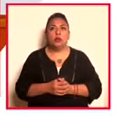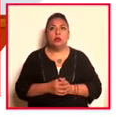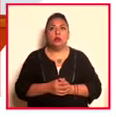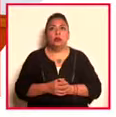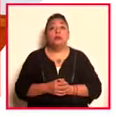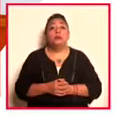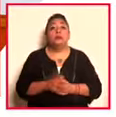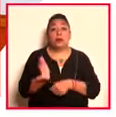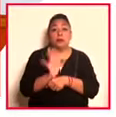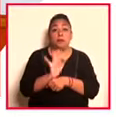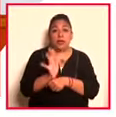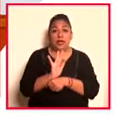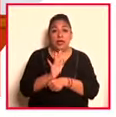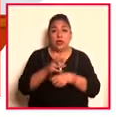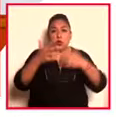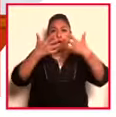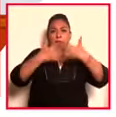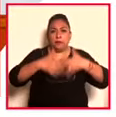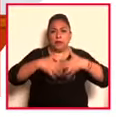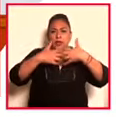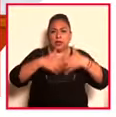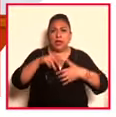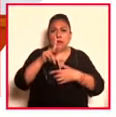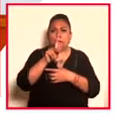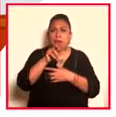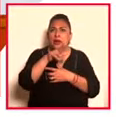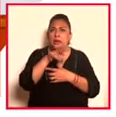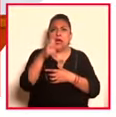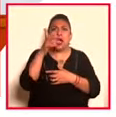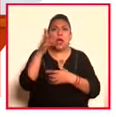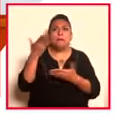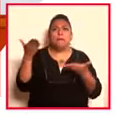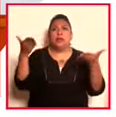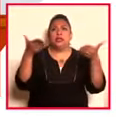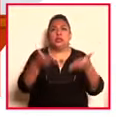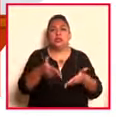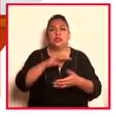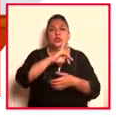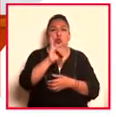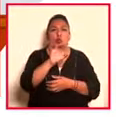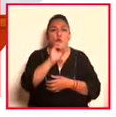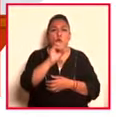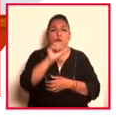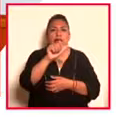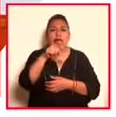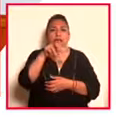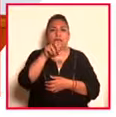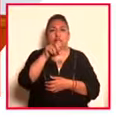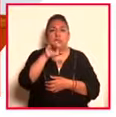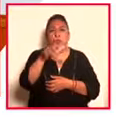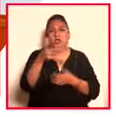La película Maquinaria Panamericana se convirtió en la carta de presentación de Joaquín del Paso, una